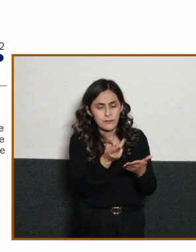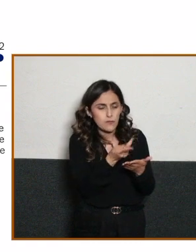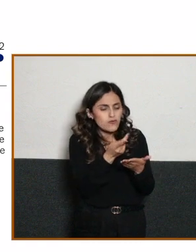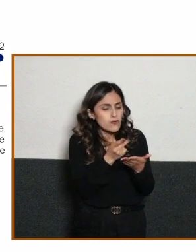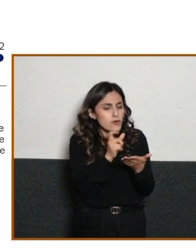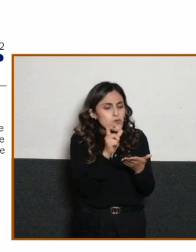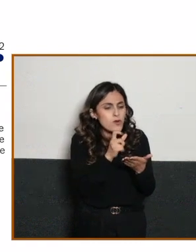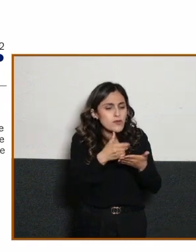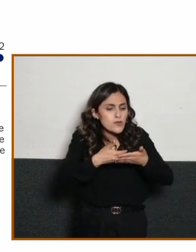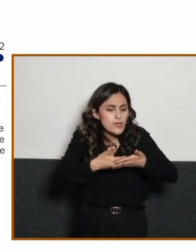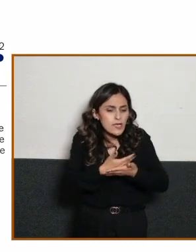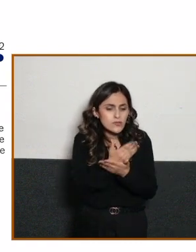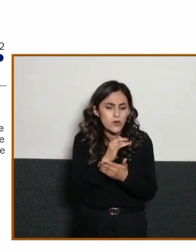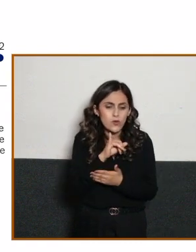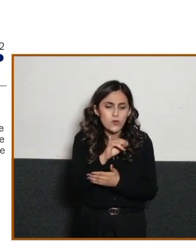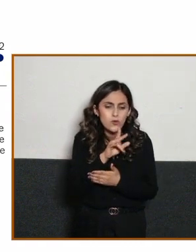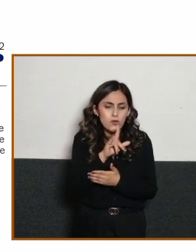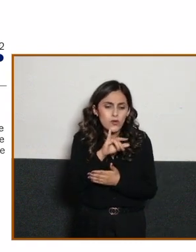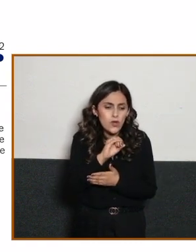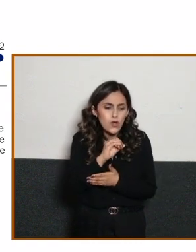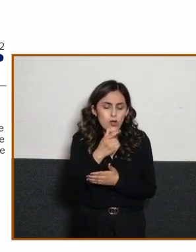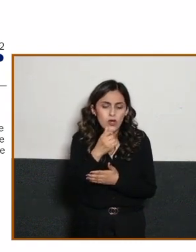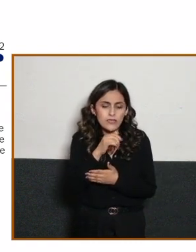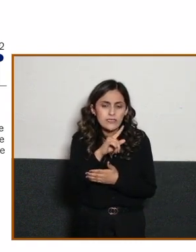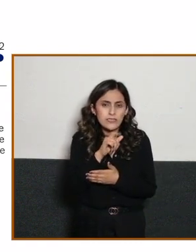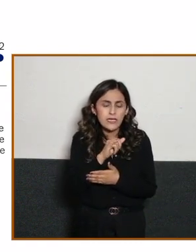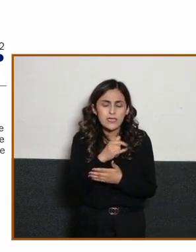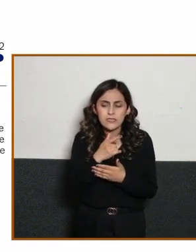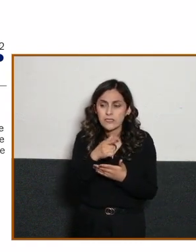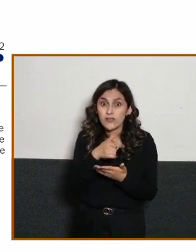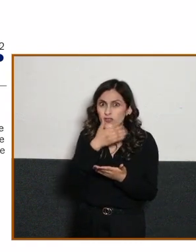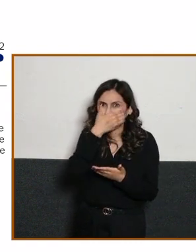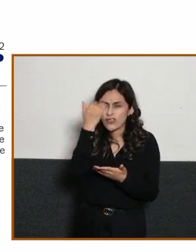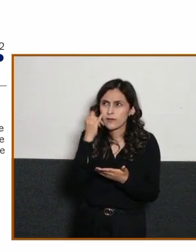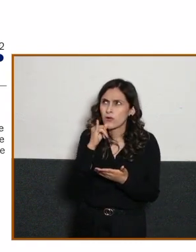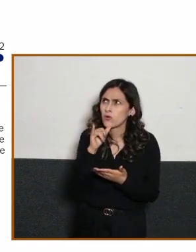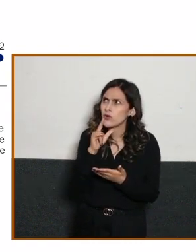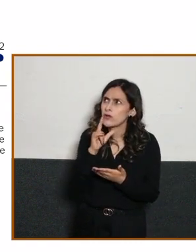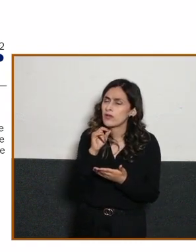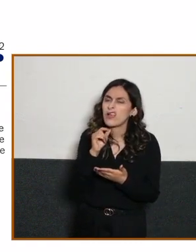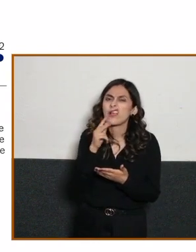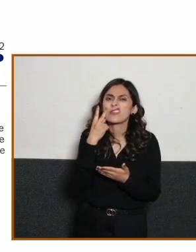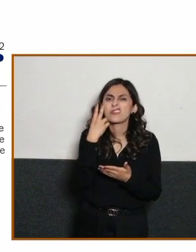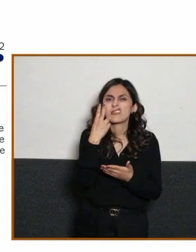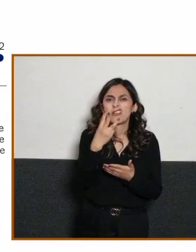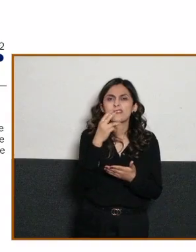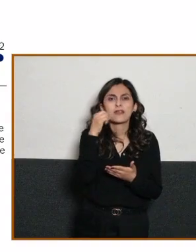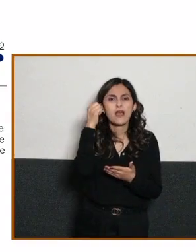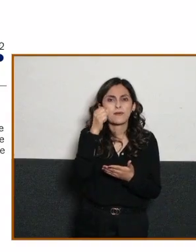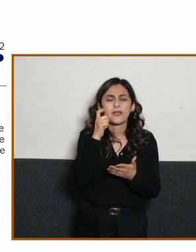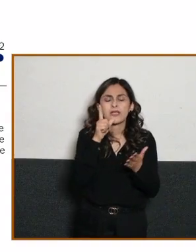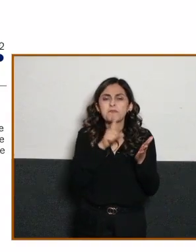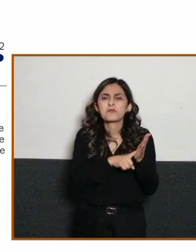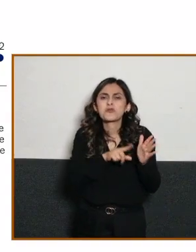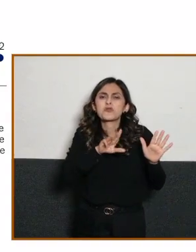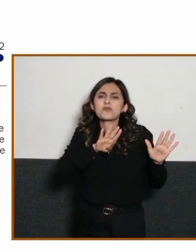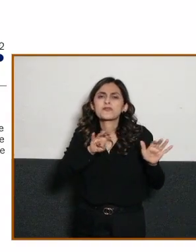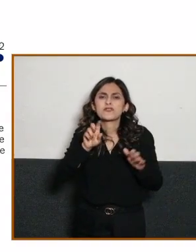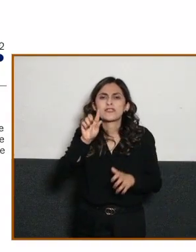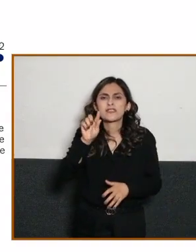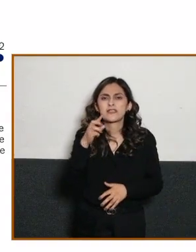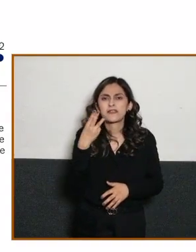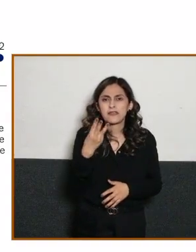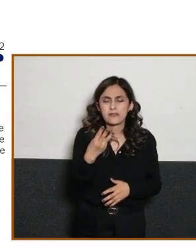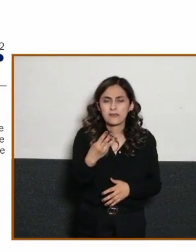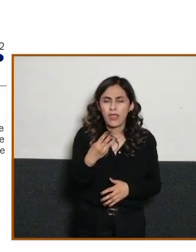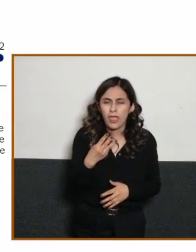nació Julio González? Entonces, si no sabía, decía, Julio González nació el 3 de abril de 1973. Y